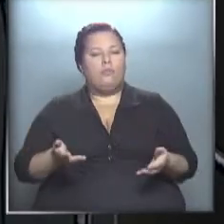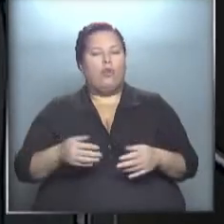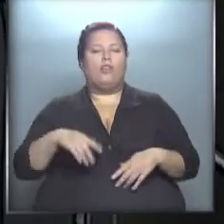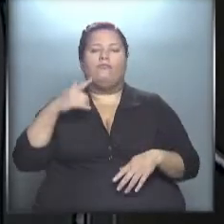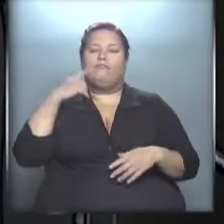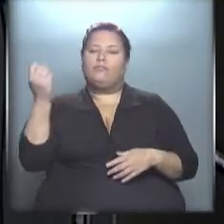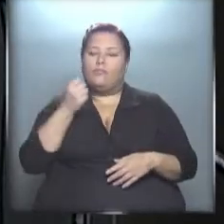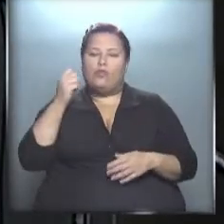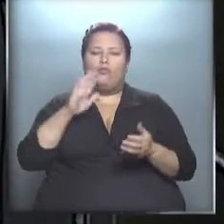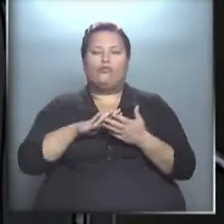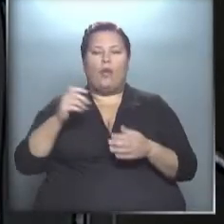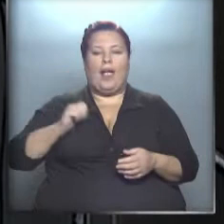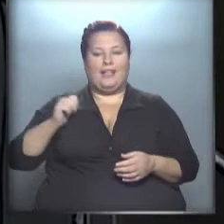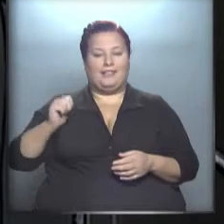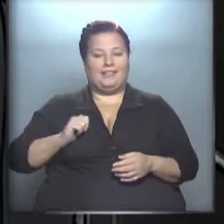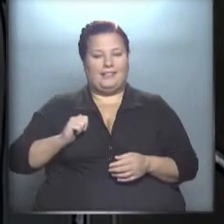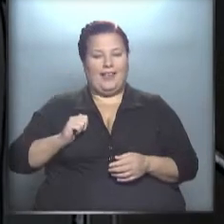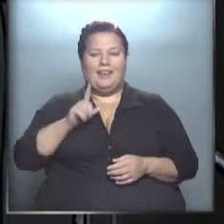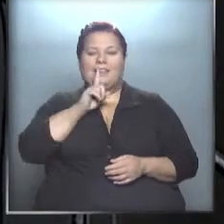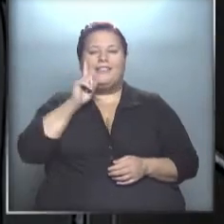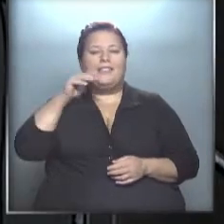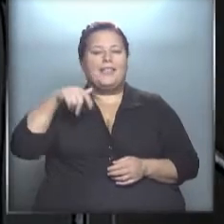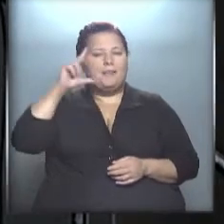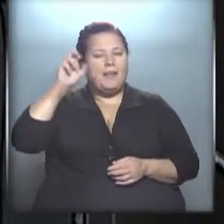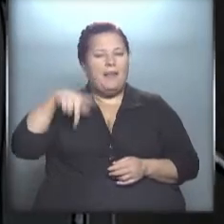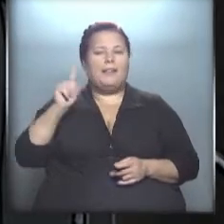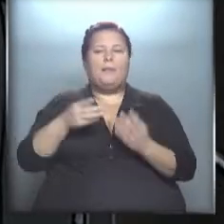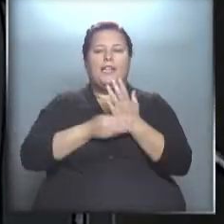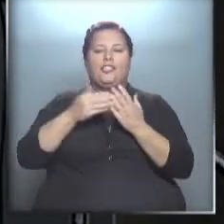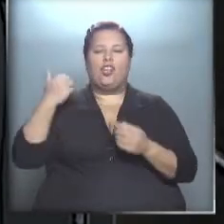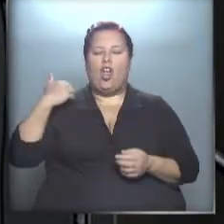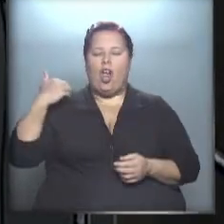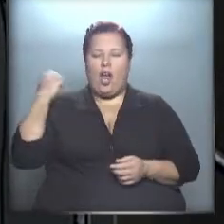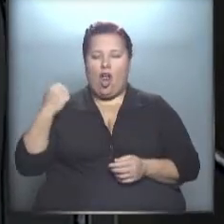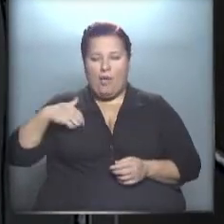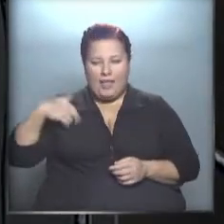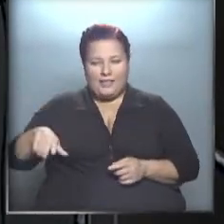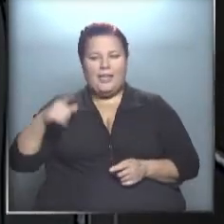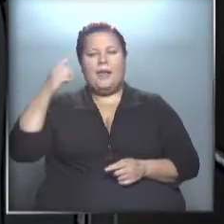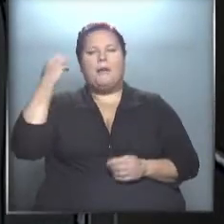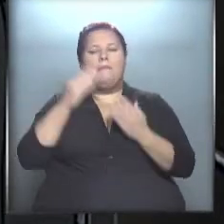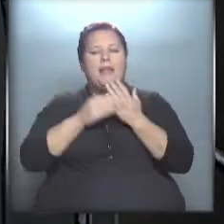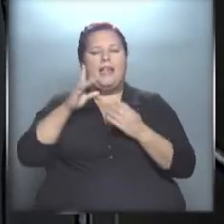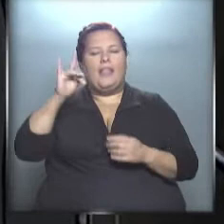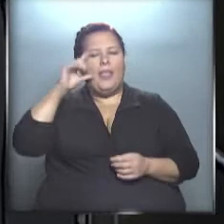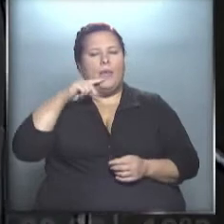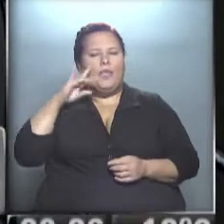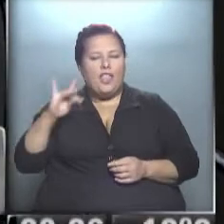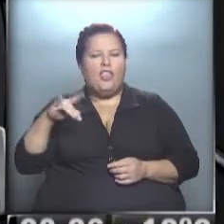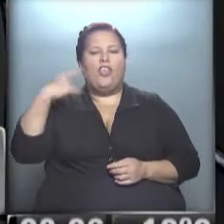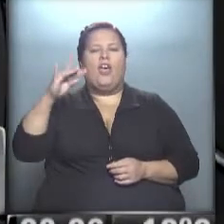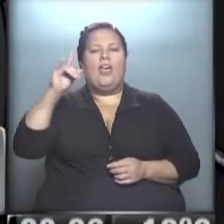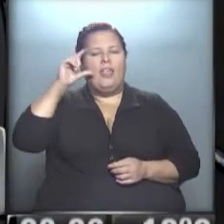destaca desde el canciller héctor timerman hasta el ministro de economía el salt y si todo permite la planificación julio de vido a la ministra débora